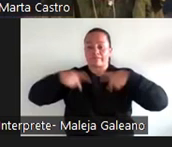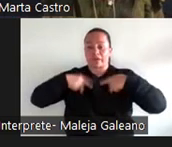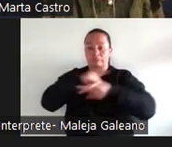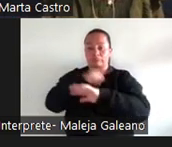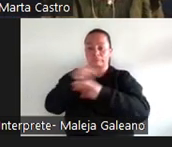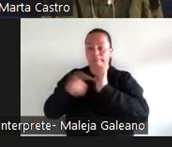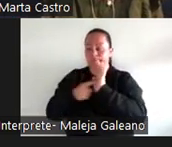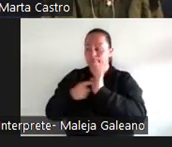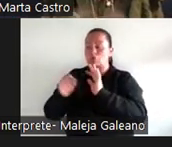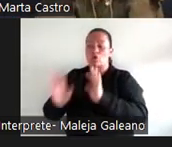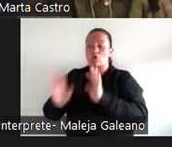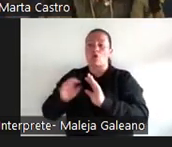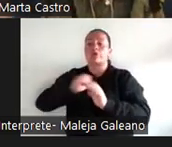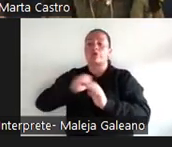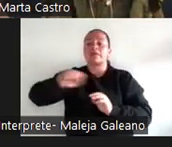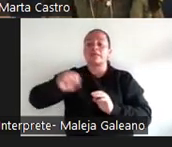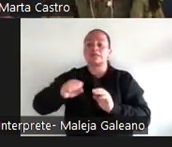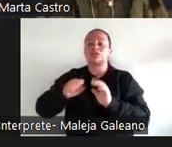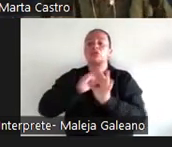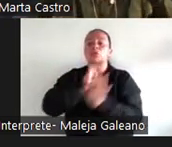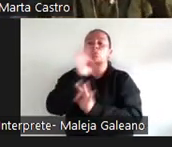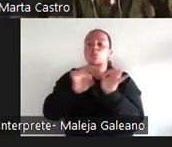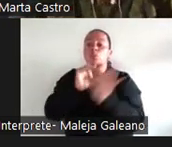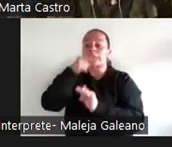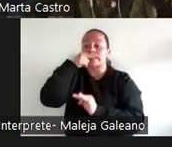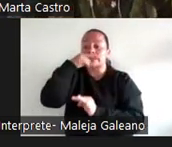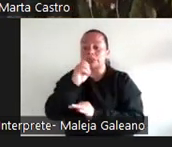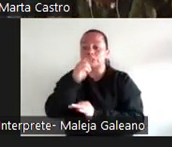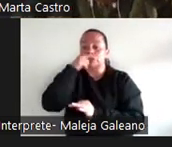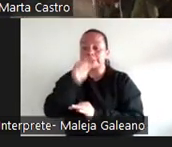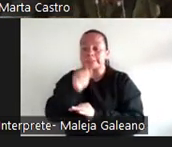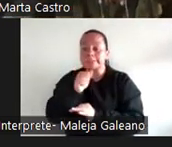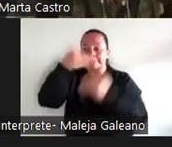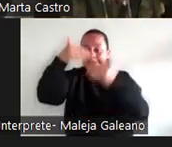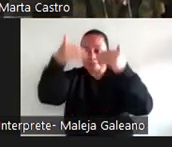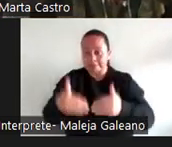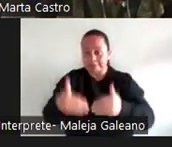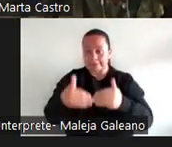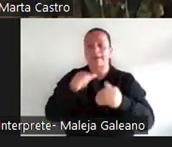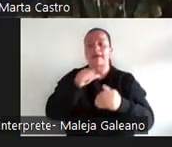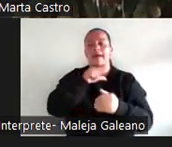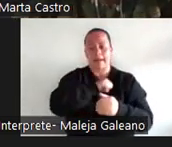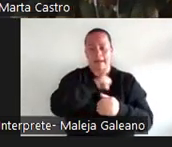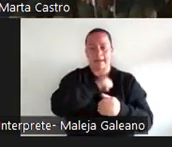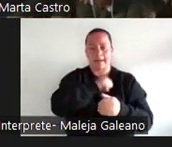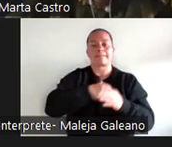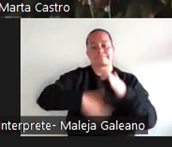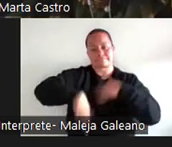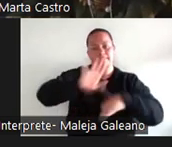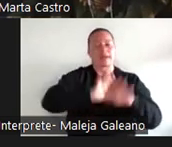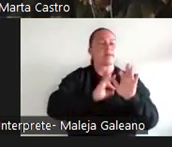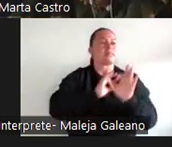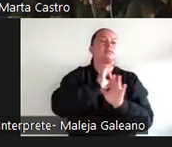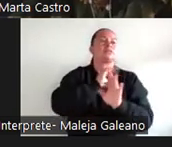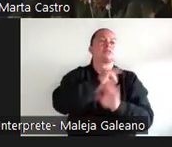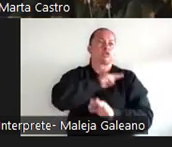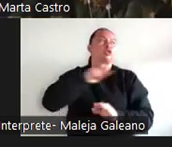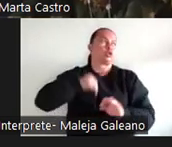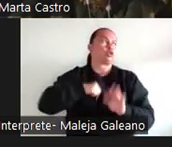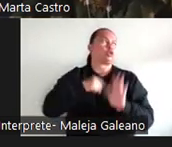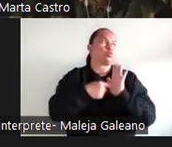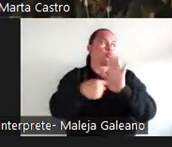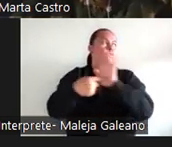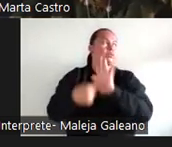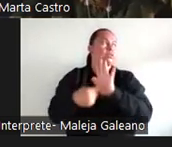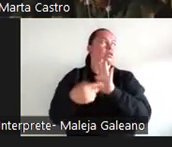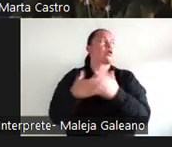niños niñas con discapacidad y muchos otros Estos son digamos los más evidentes pero Nosotras también